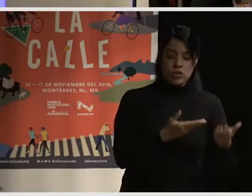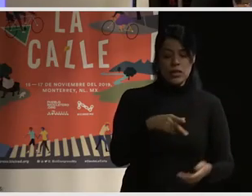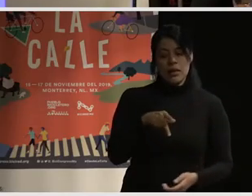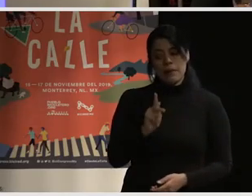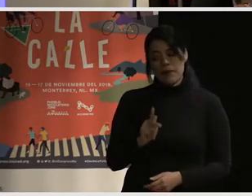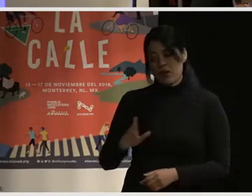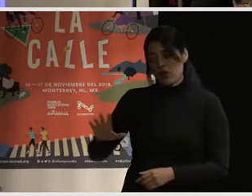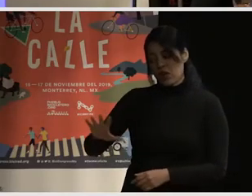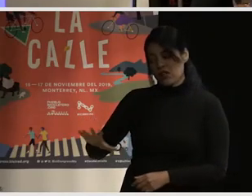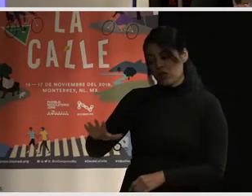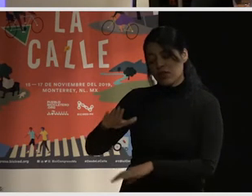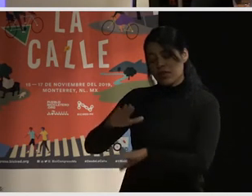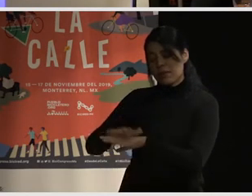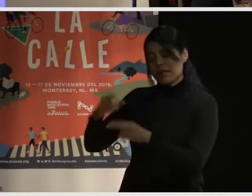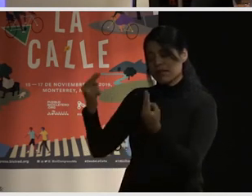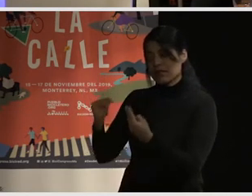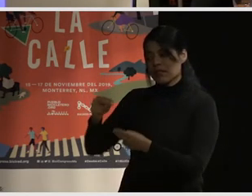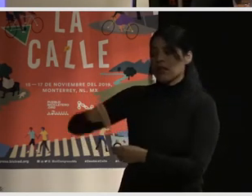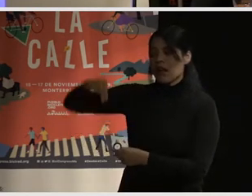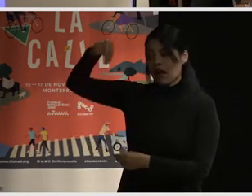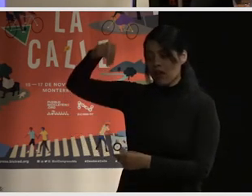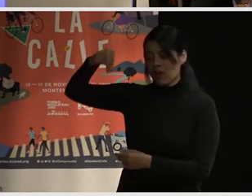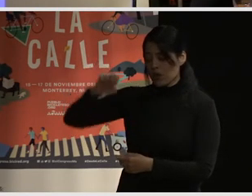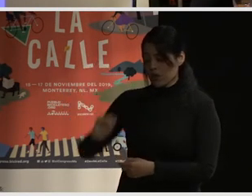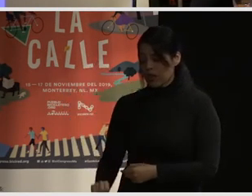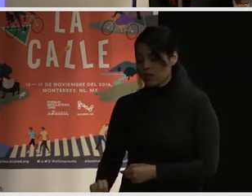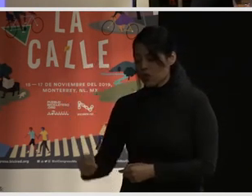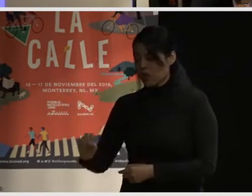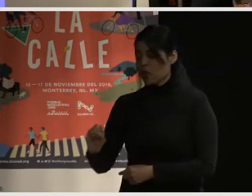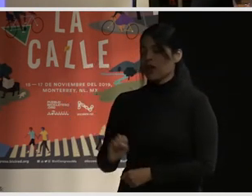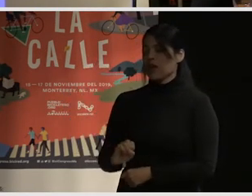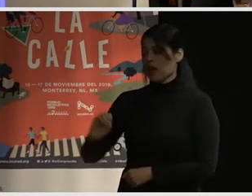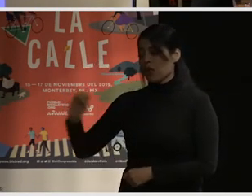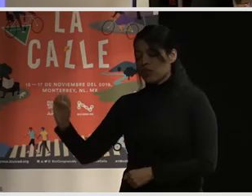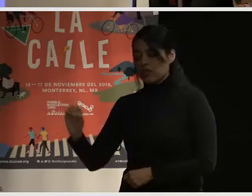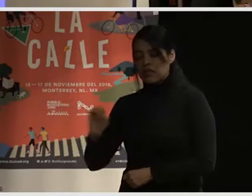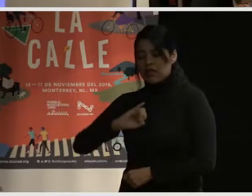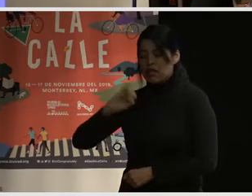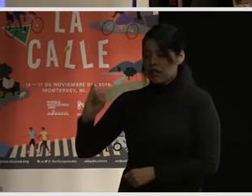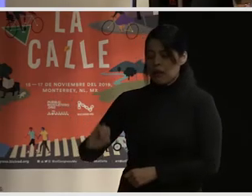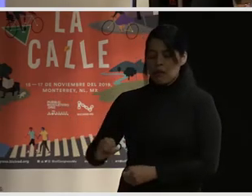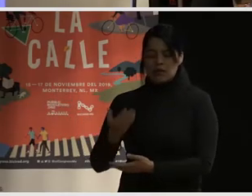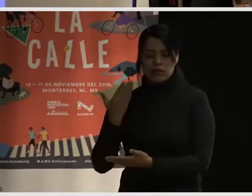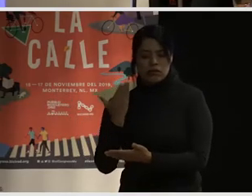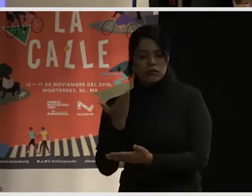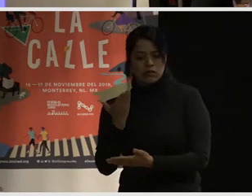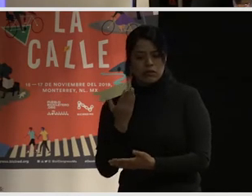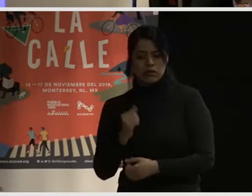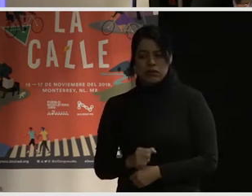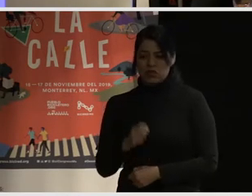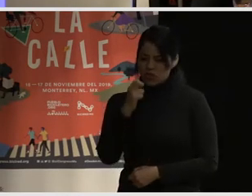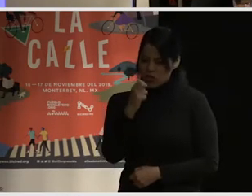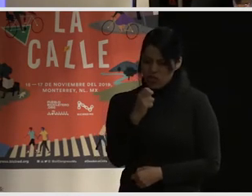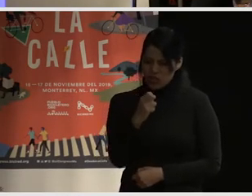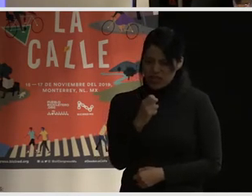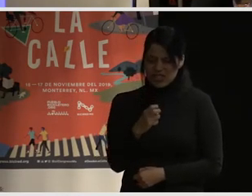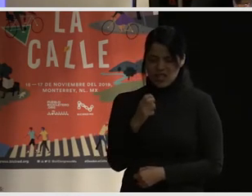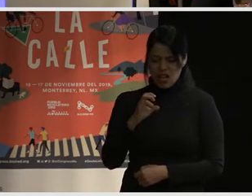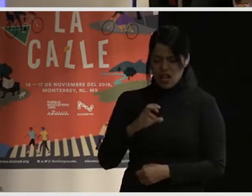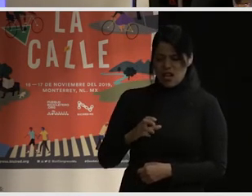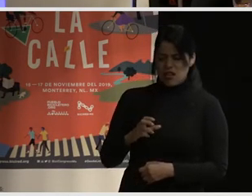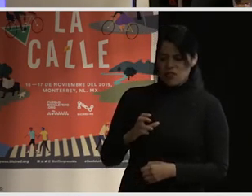más lo necesitan al norte al sur al oriente jamás te van a hacer un reclamo con esas características